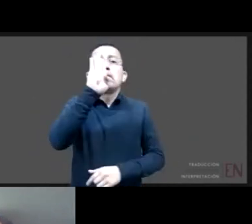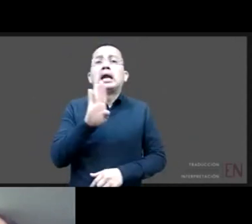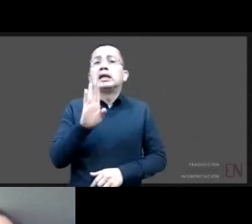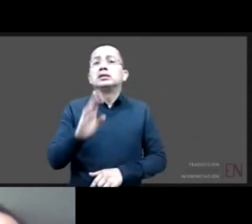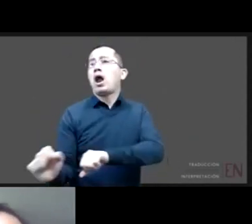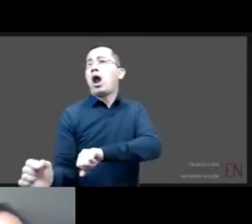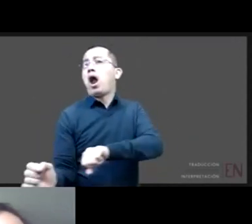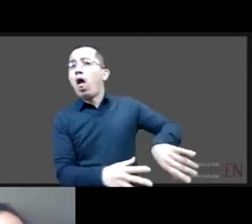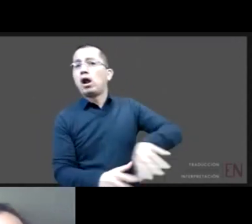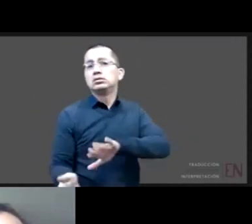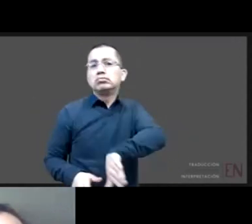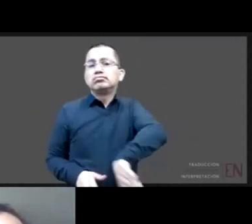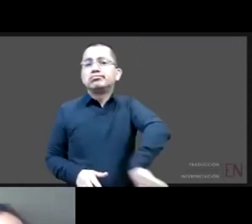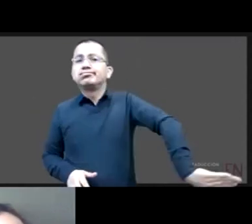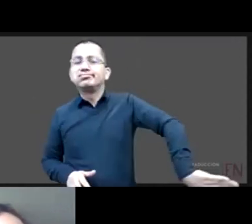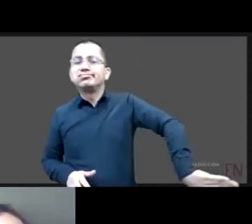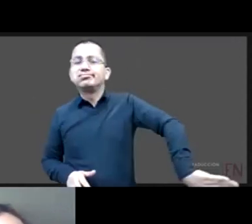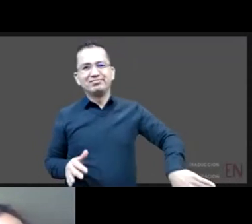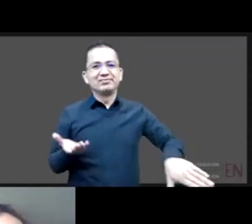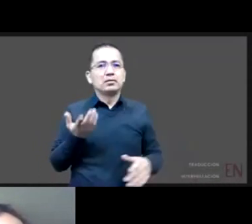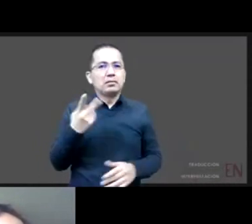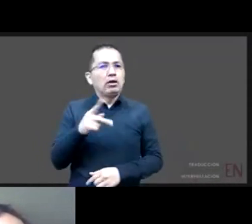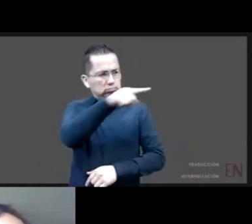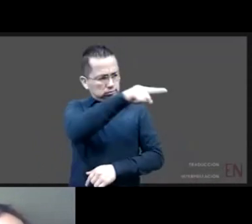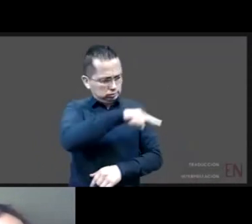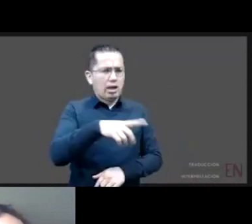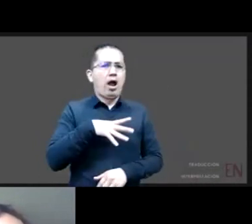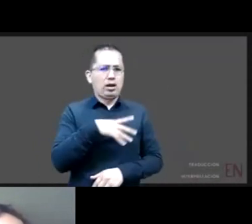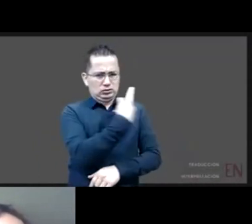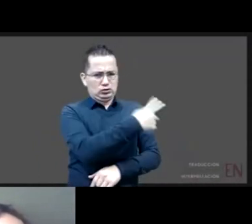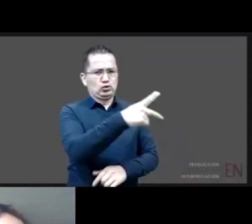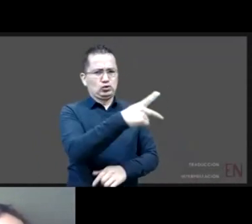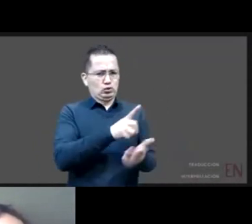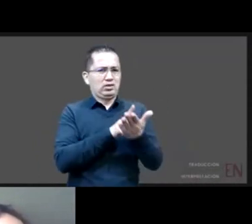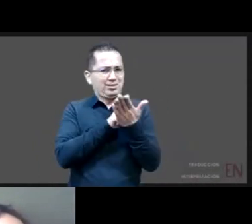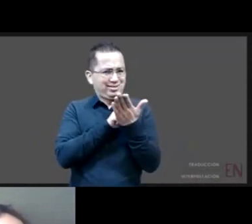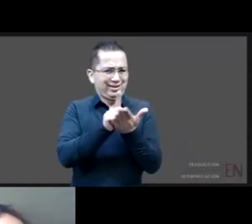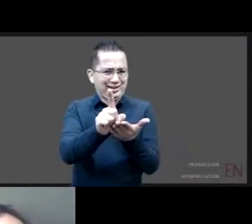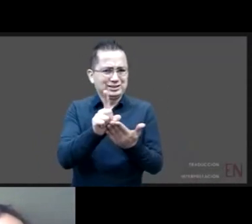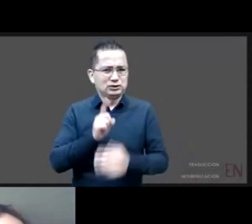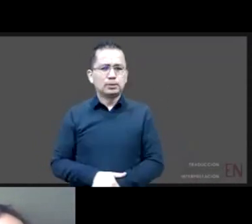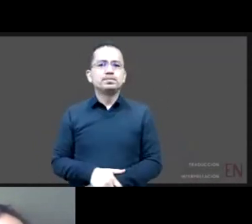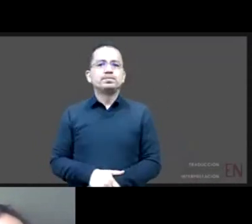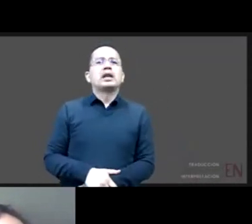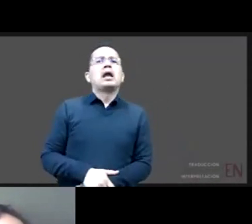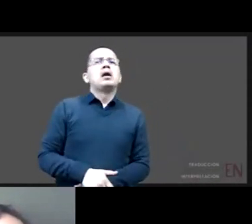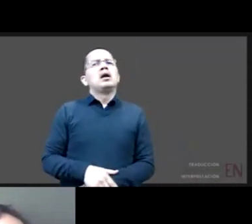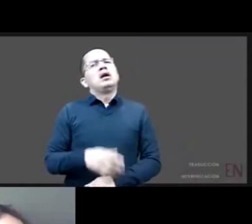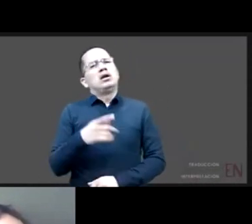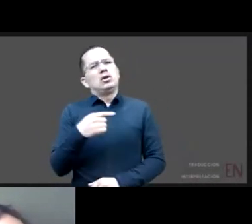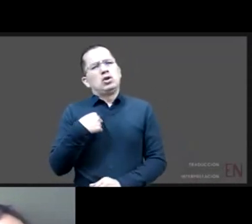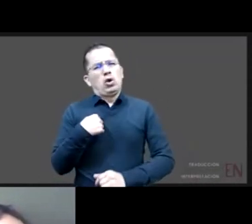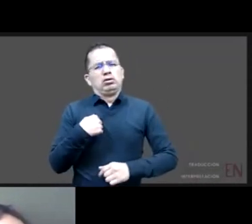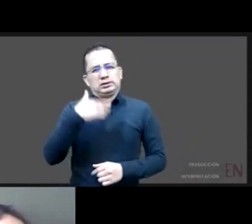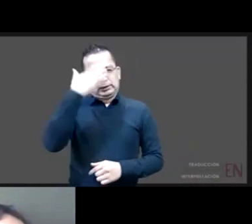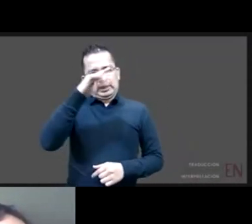pero luego quisiera más bien invitar directamente sé que muchos de los que nos escuchan son funcionarios